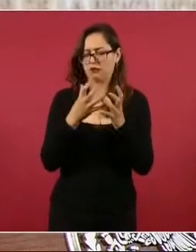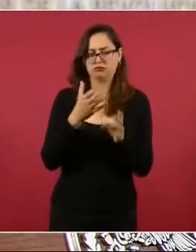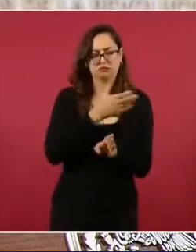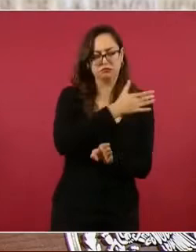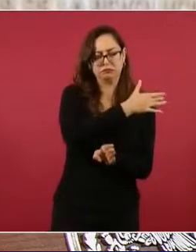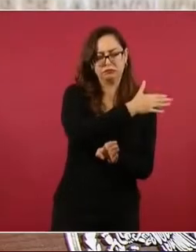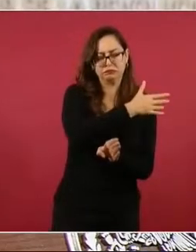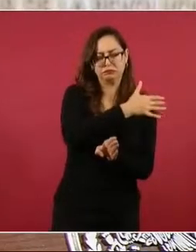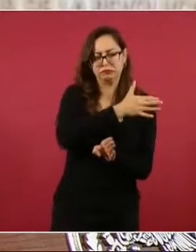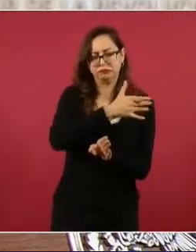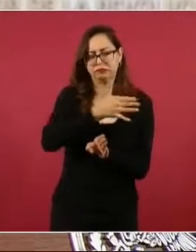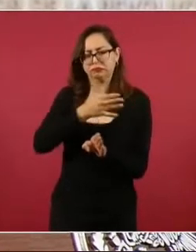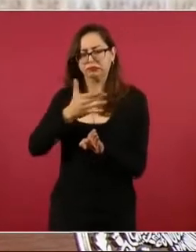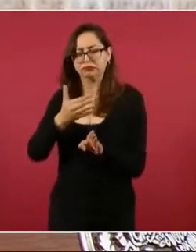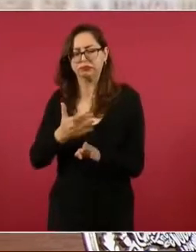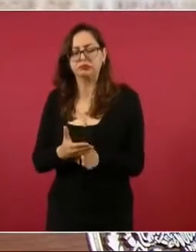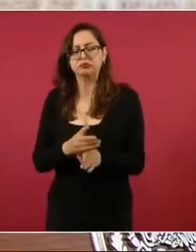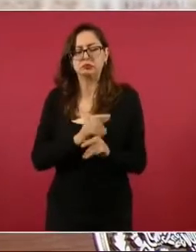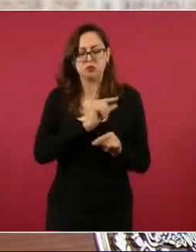muy